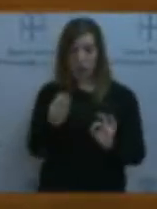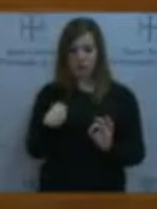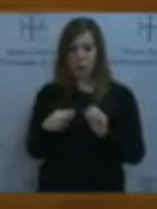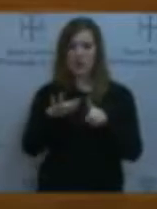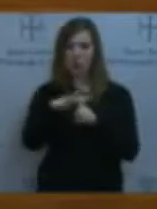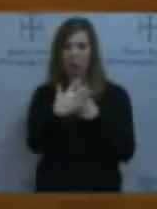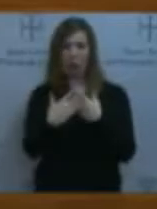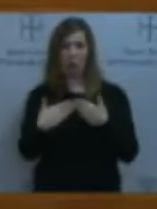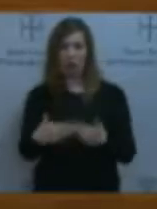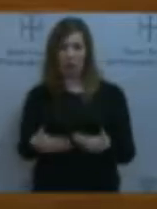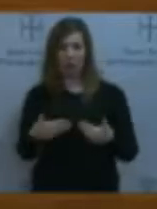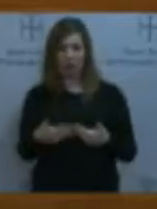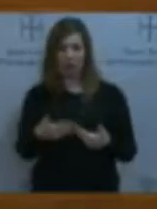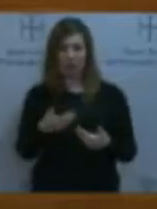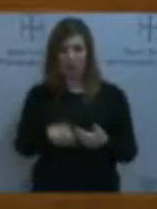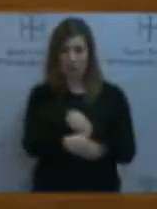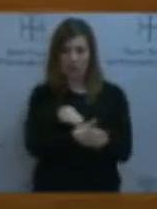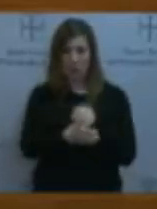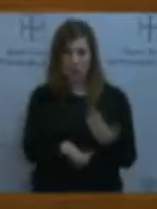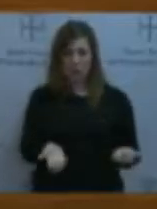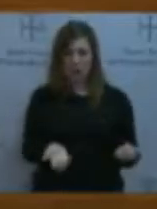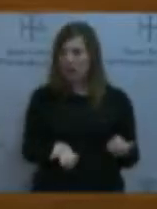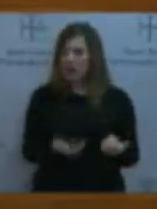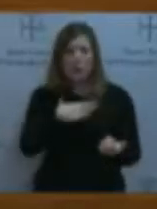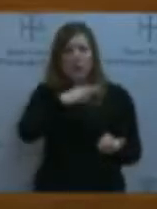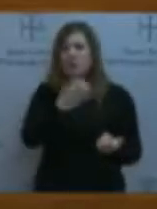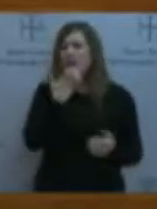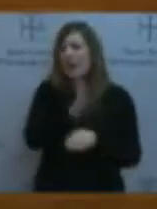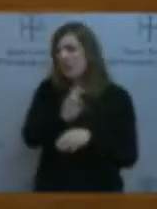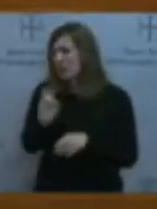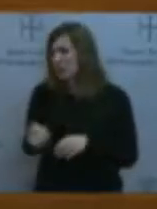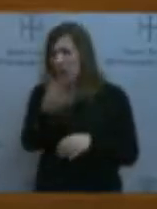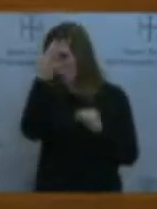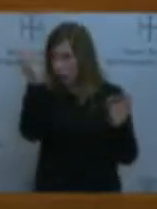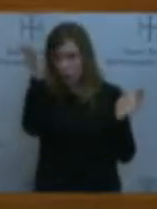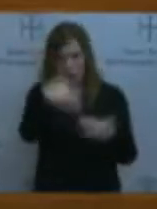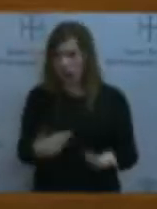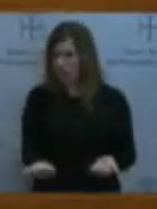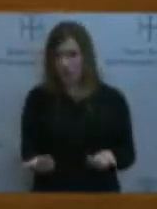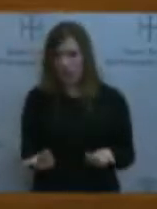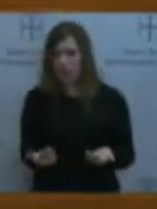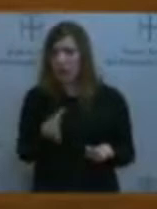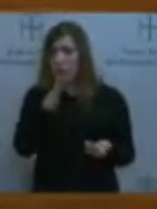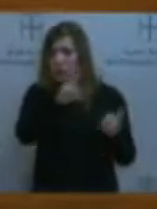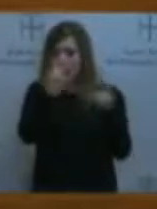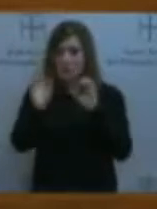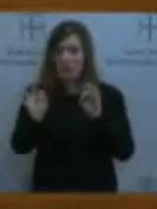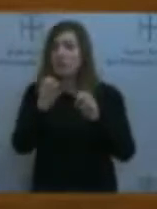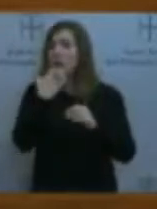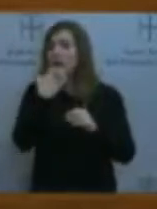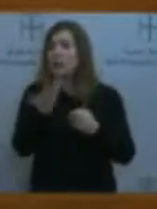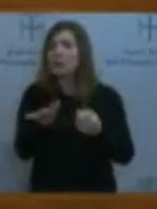precariedad? Podríamos poner ejemplos de la lógica que subyace en este tipo de cuestiones, cómo enfrentar la